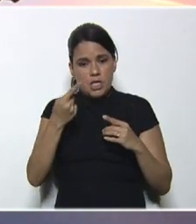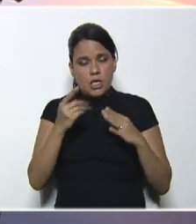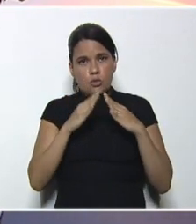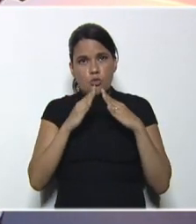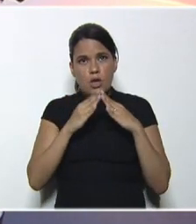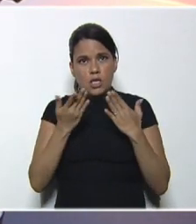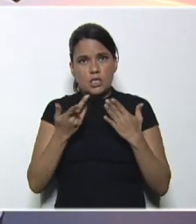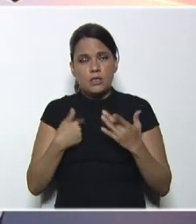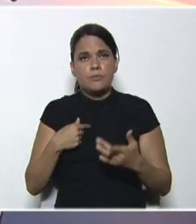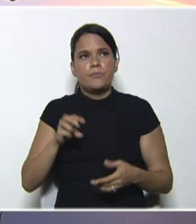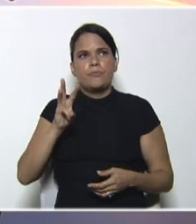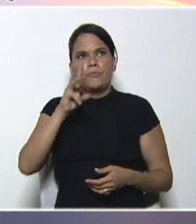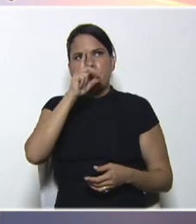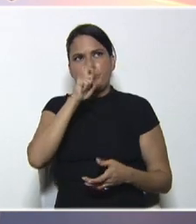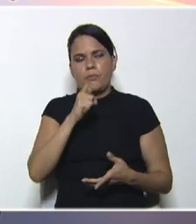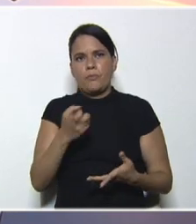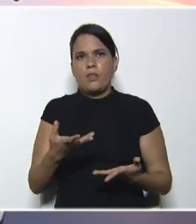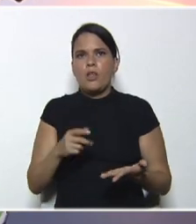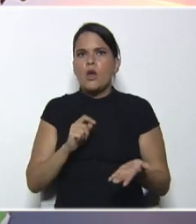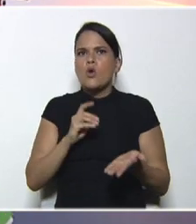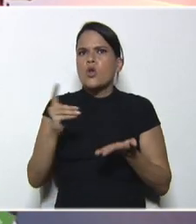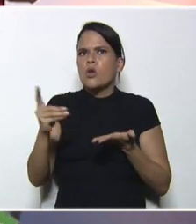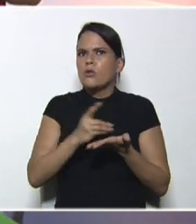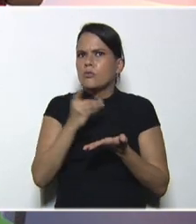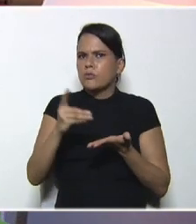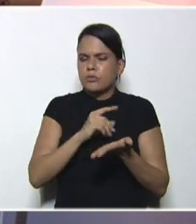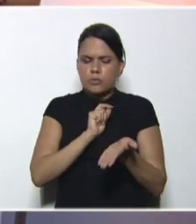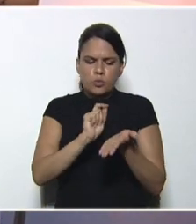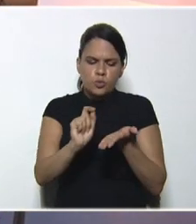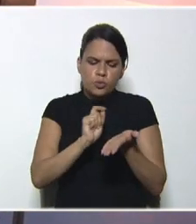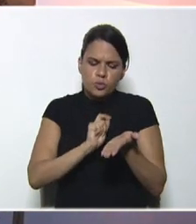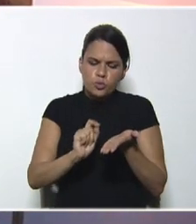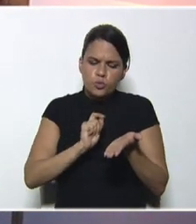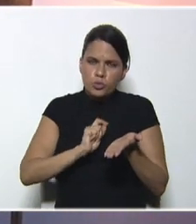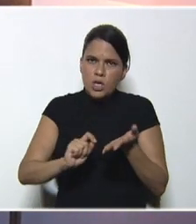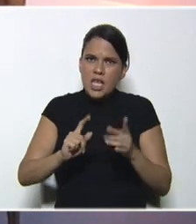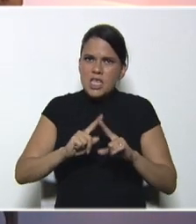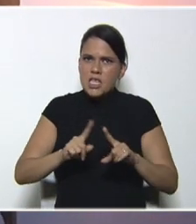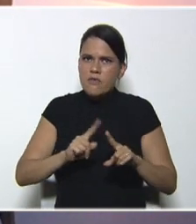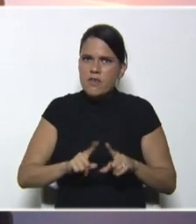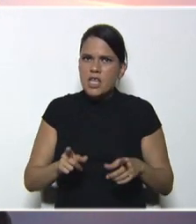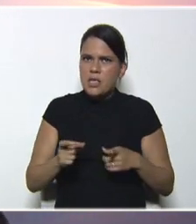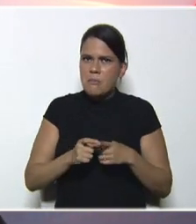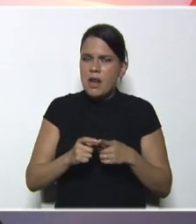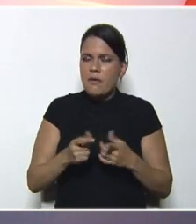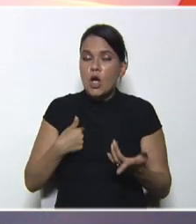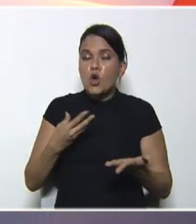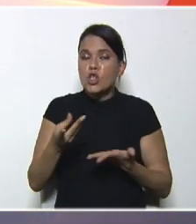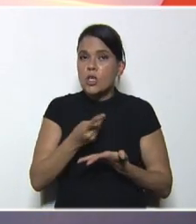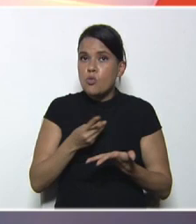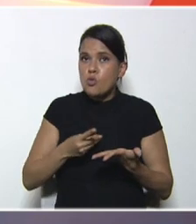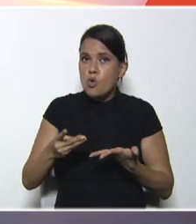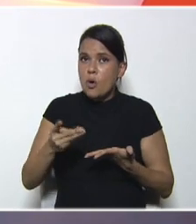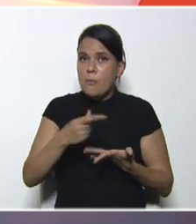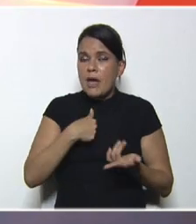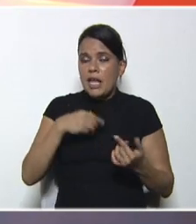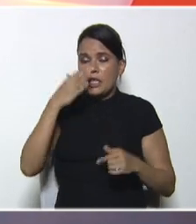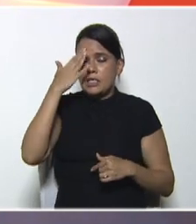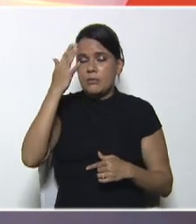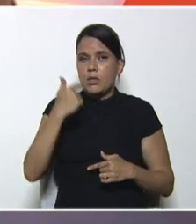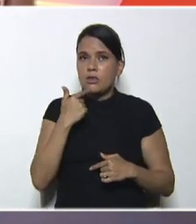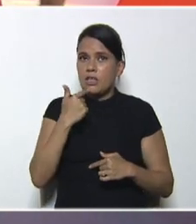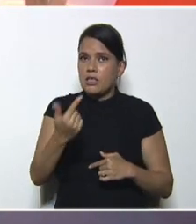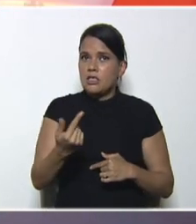20 términos relacionados con la biodiversidad y su respectiva ilustración. Un pequeño dibujo para que tengas relación lo que estás